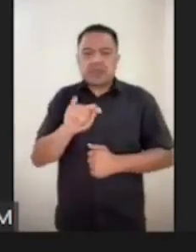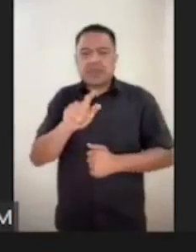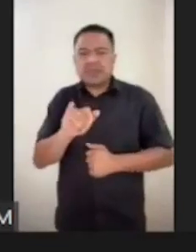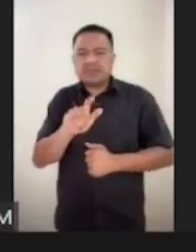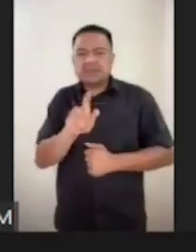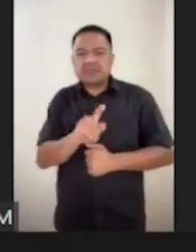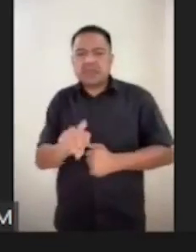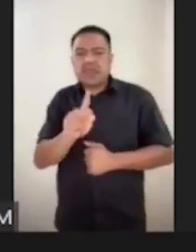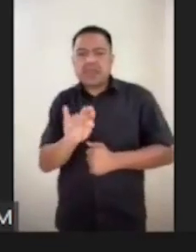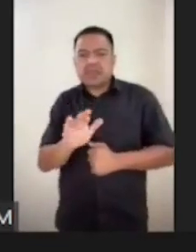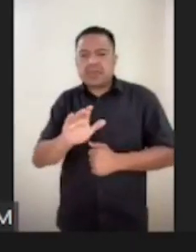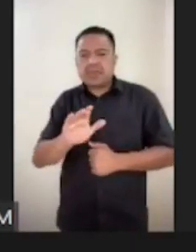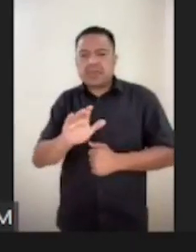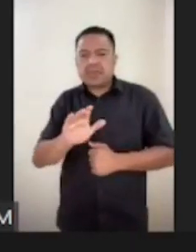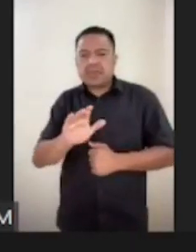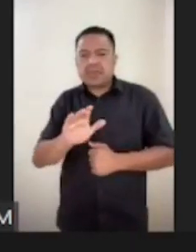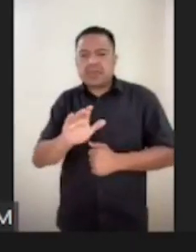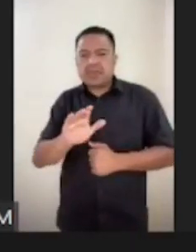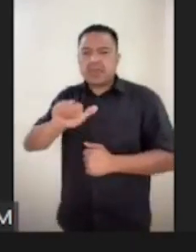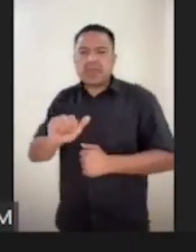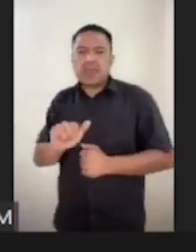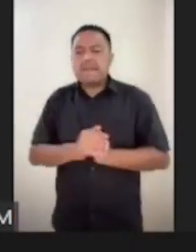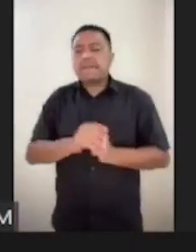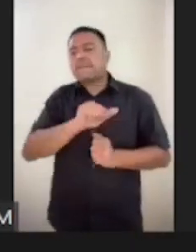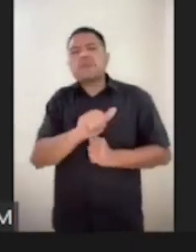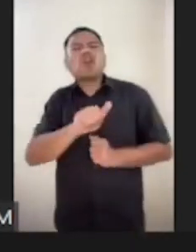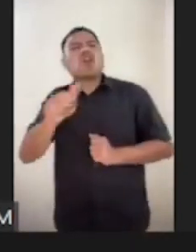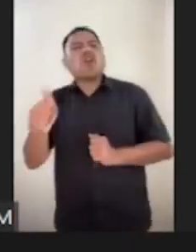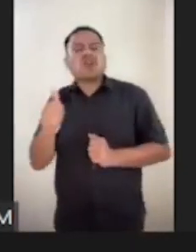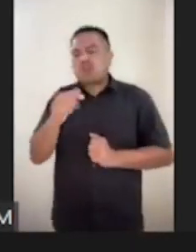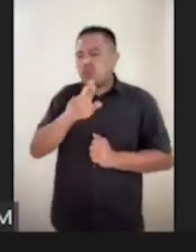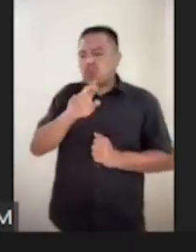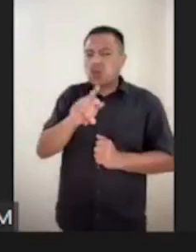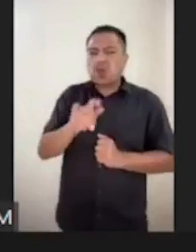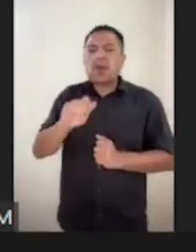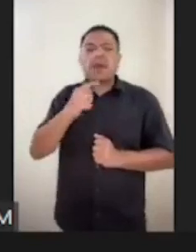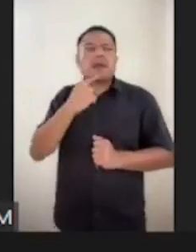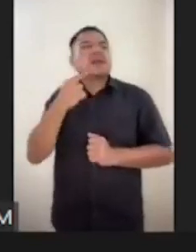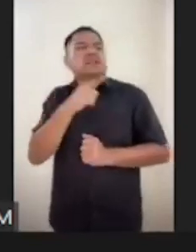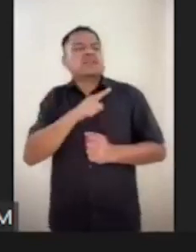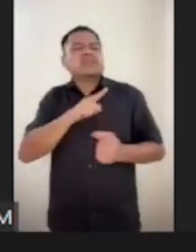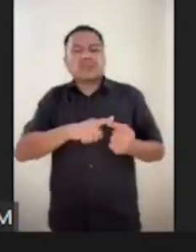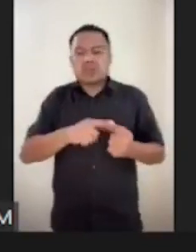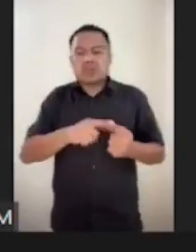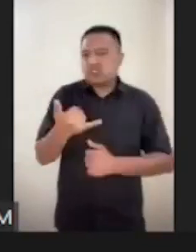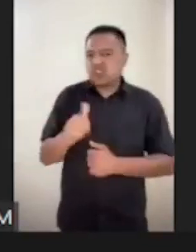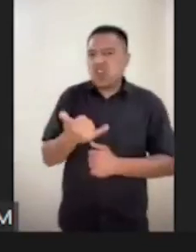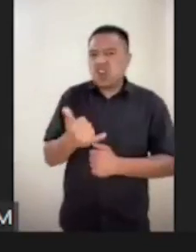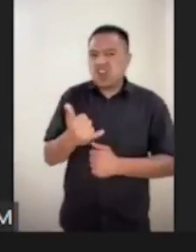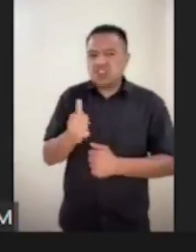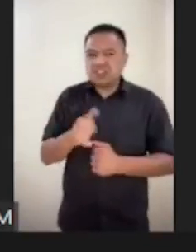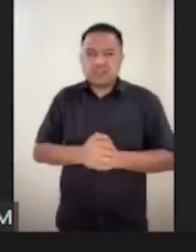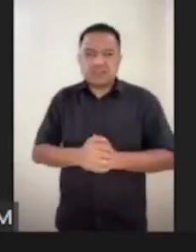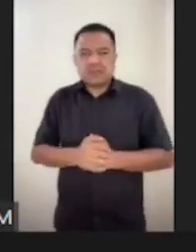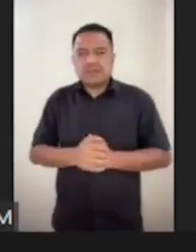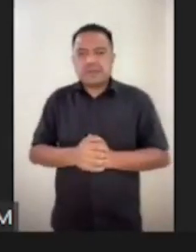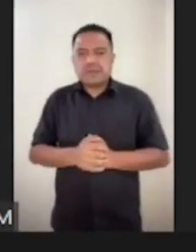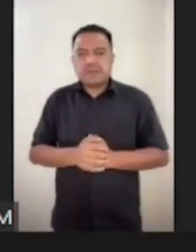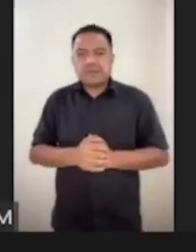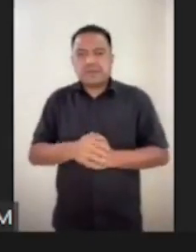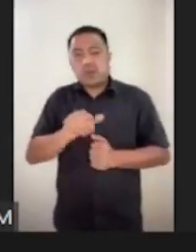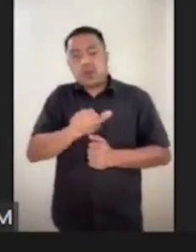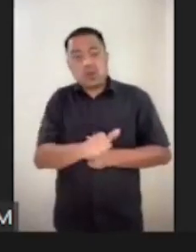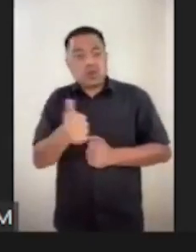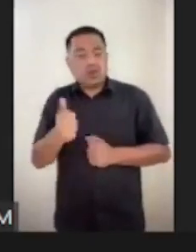Maldonado. En el siguiente asunto, el denunciante Ramiro Solorio Almazán, la denunciada Yoloxin Lisbeth Domínguez Serna. En los